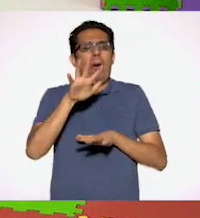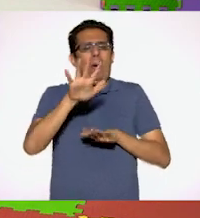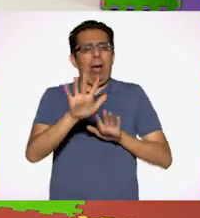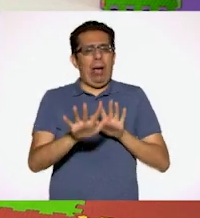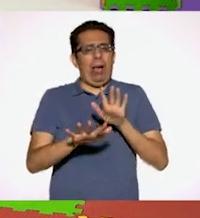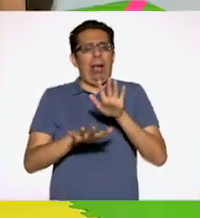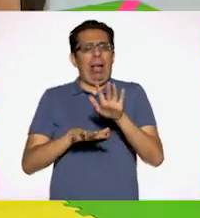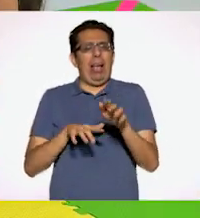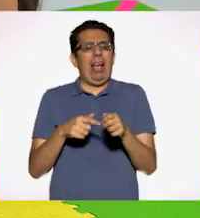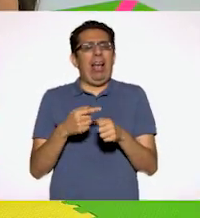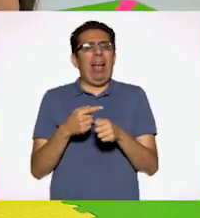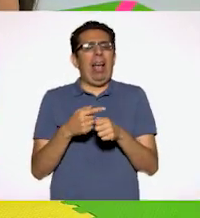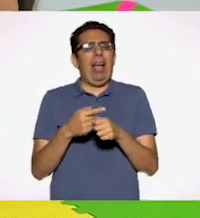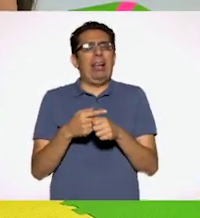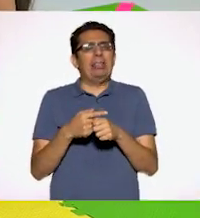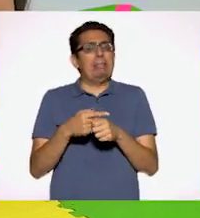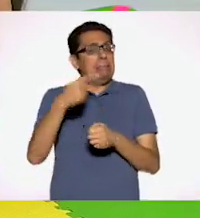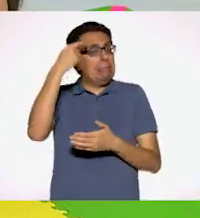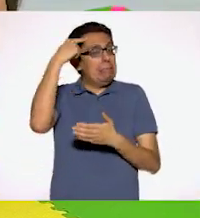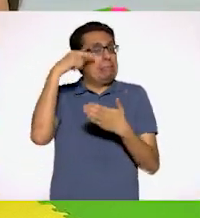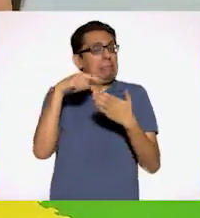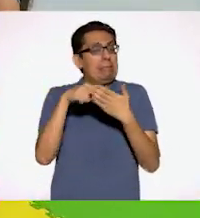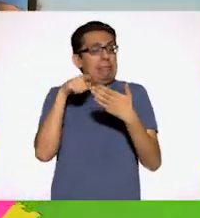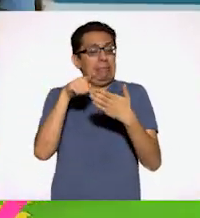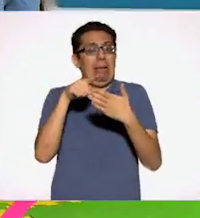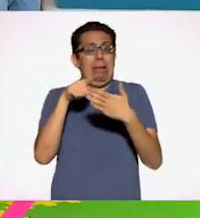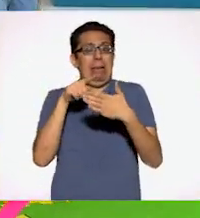¡Ay, creo que te voy a tirar! No.